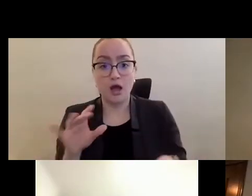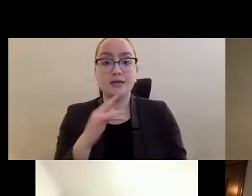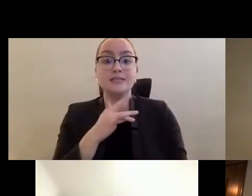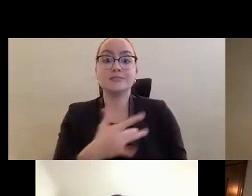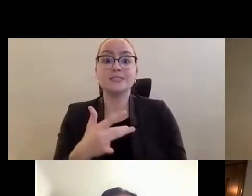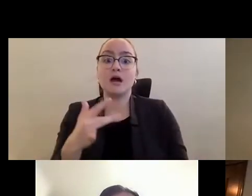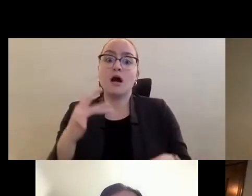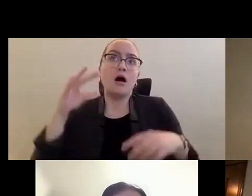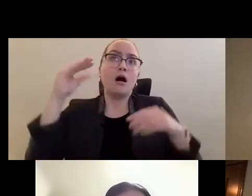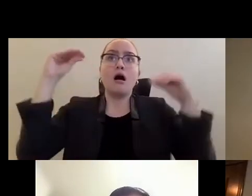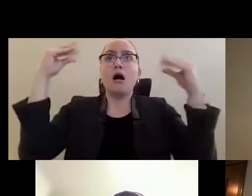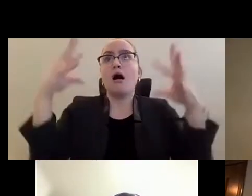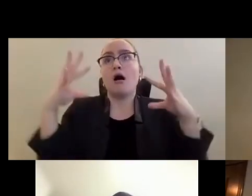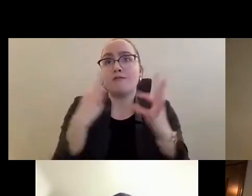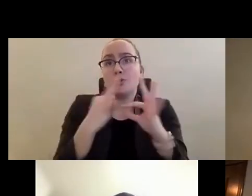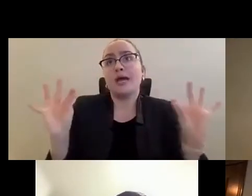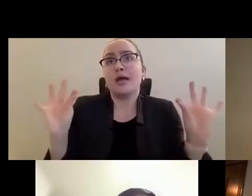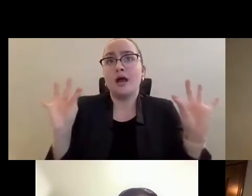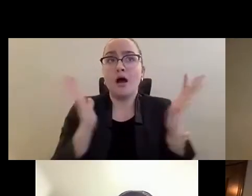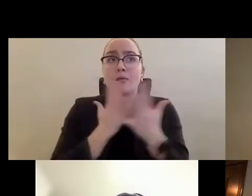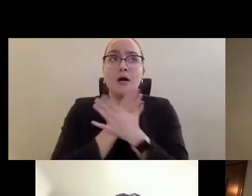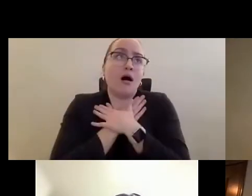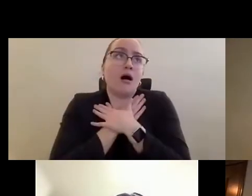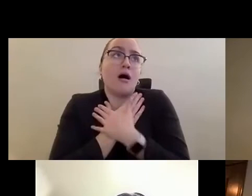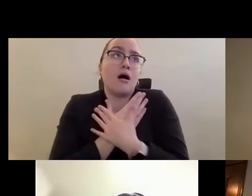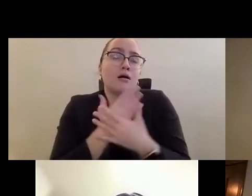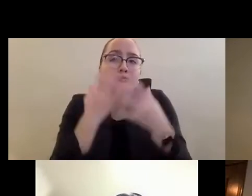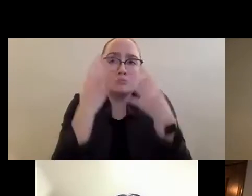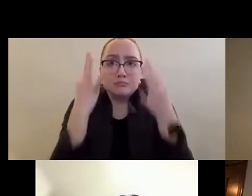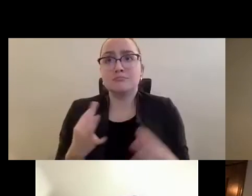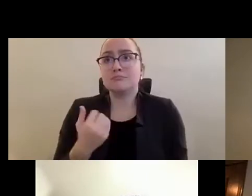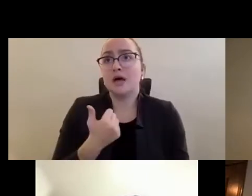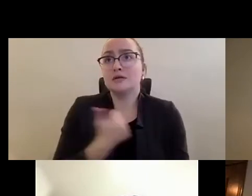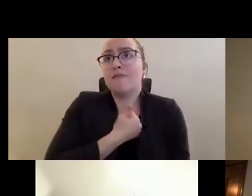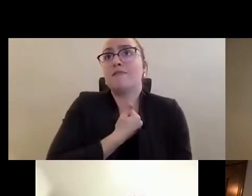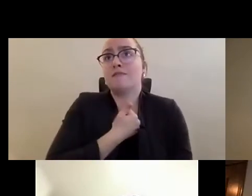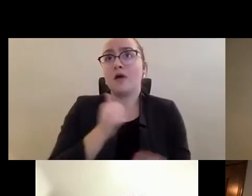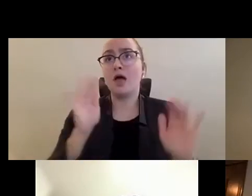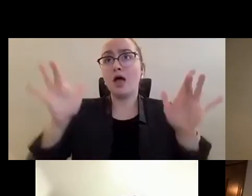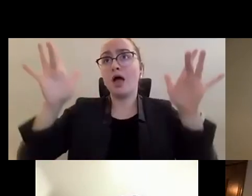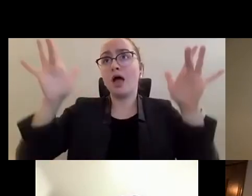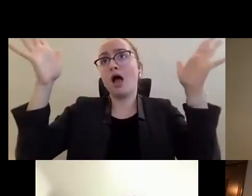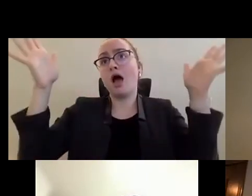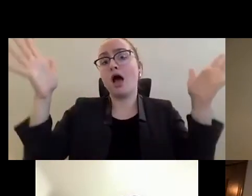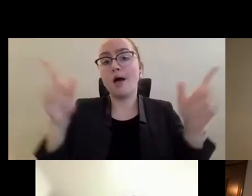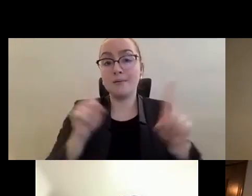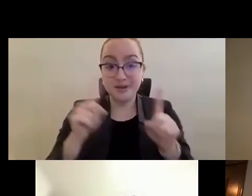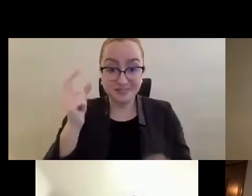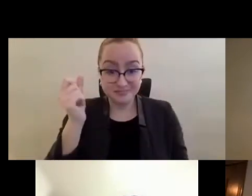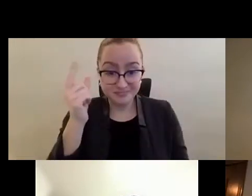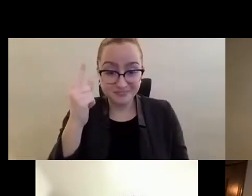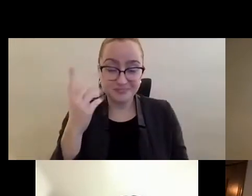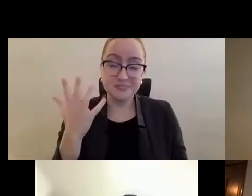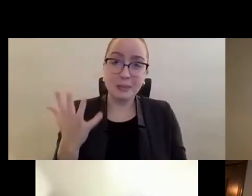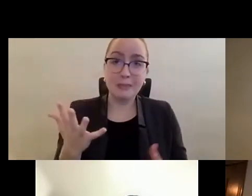Australia, porque son lugares donde hay derechos y democracia y son perfectos, utopias,